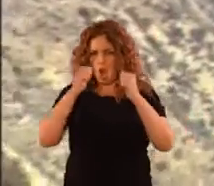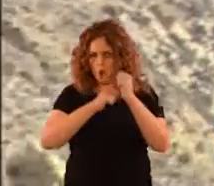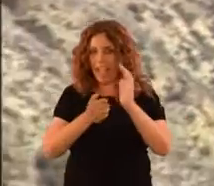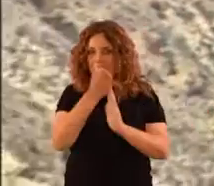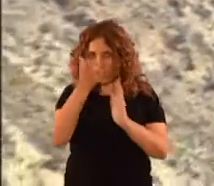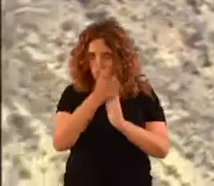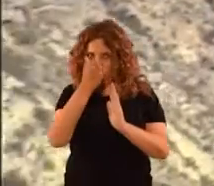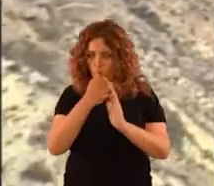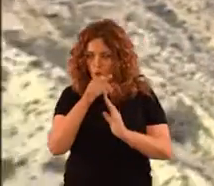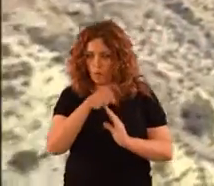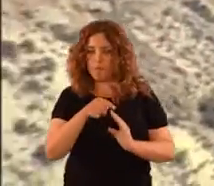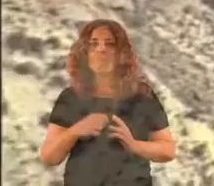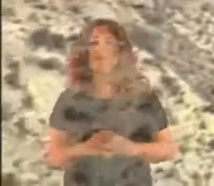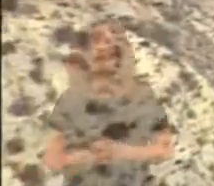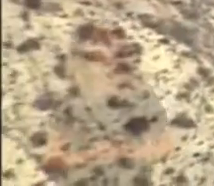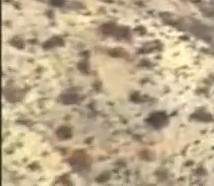la dura roca de yeso,